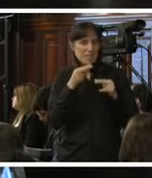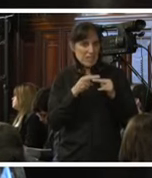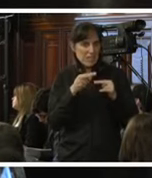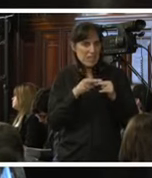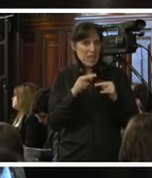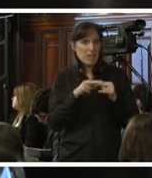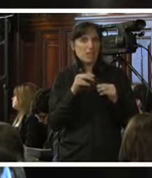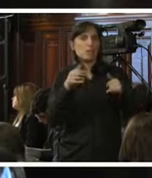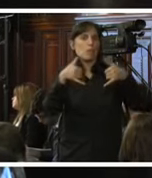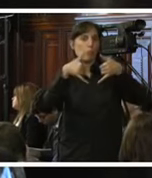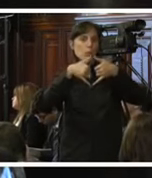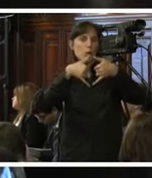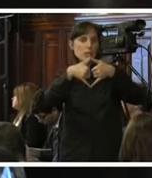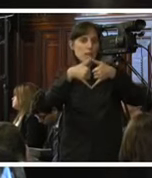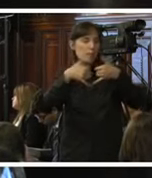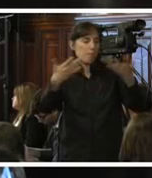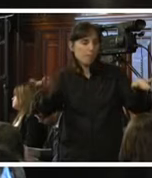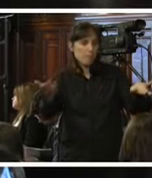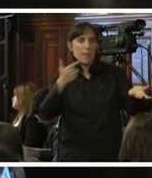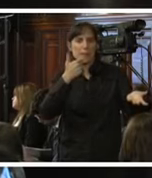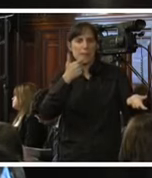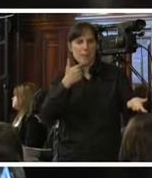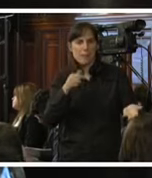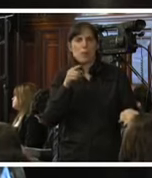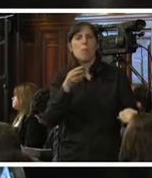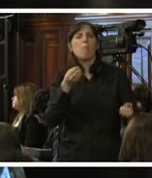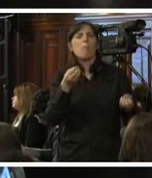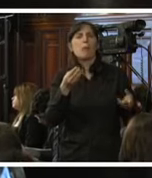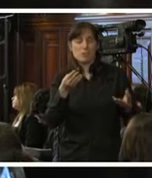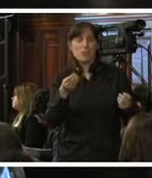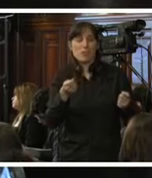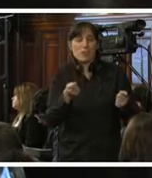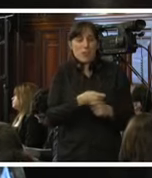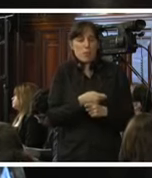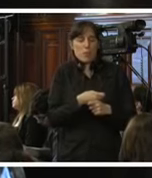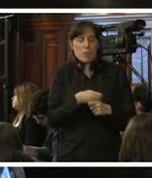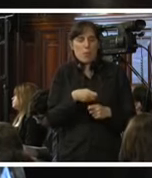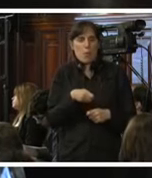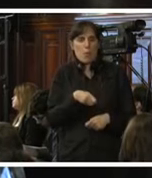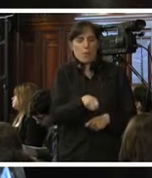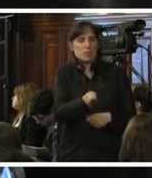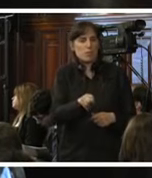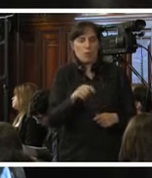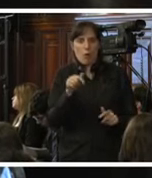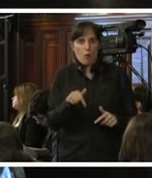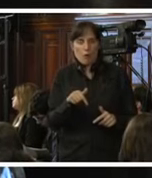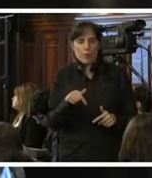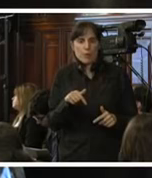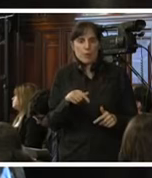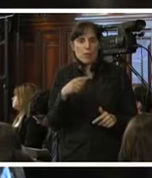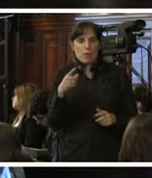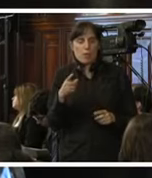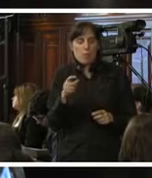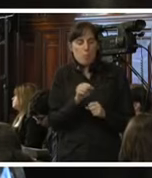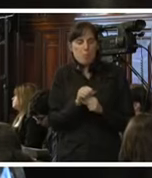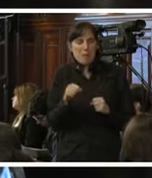de WhatsApp, etcétera. Por esa circunstancia, las reformas procesales normalmente hoy se asumen de manera muy